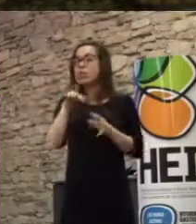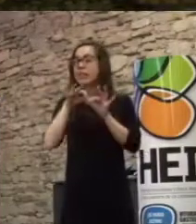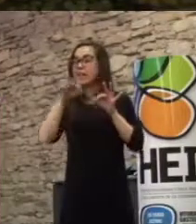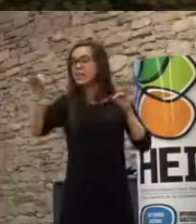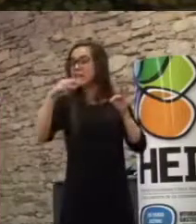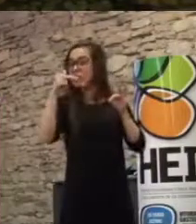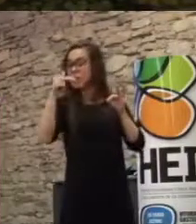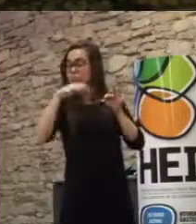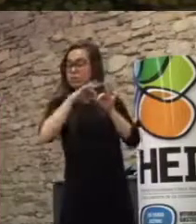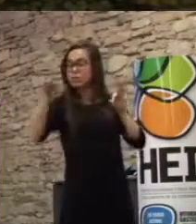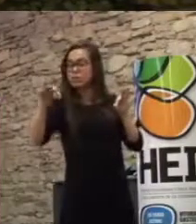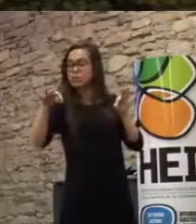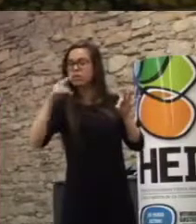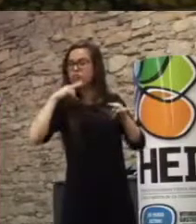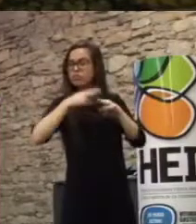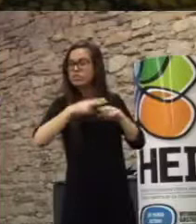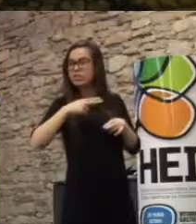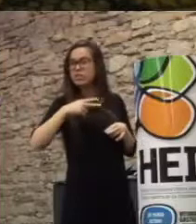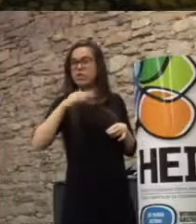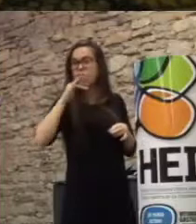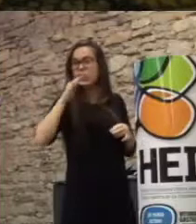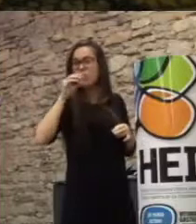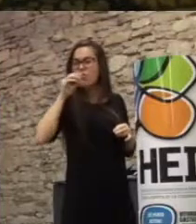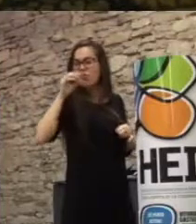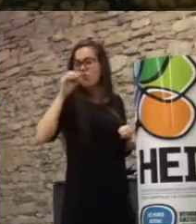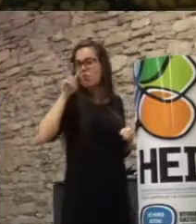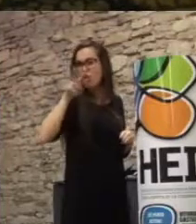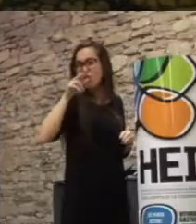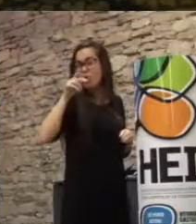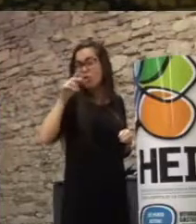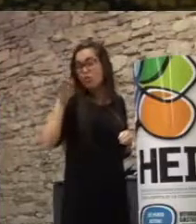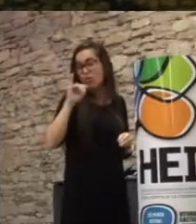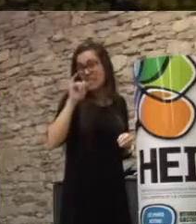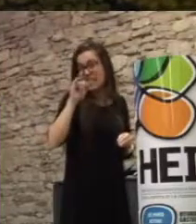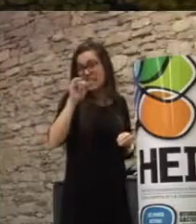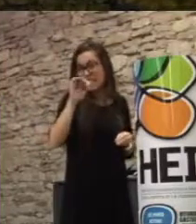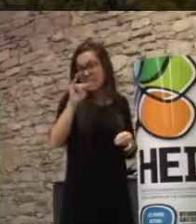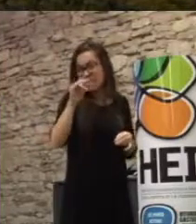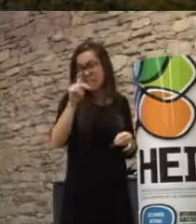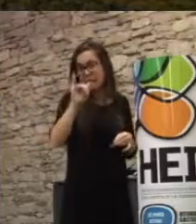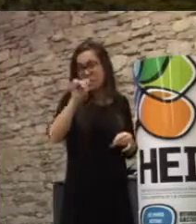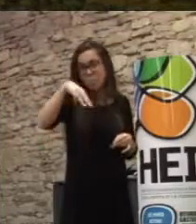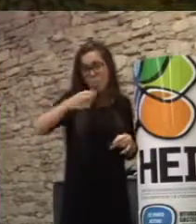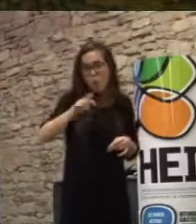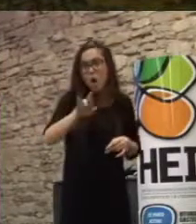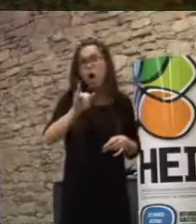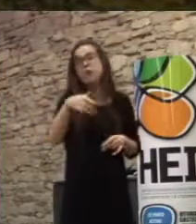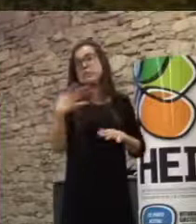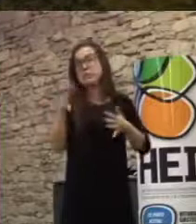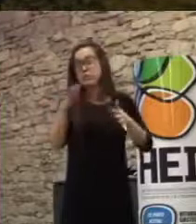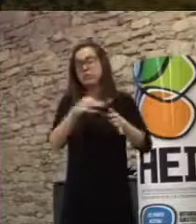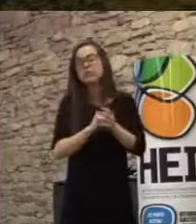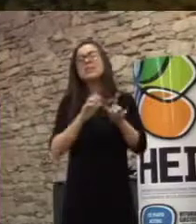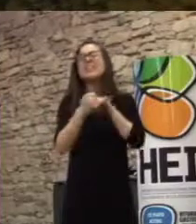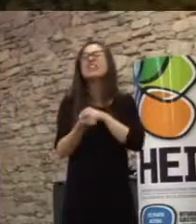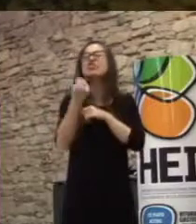cuyo nombre así me sale creo que es fujimori creo que es sí esa ciudad tiene 2.300 habitantes más